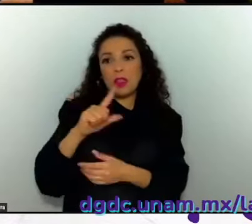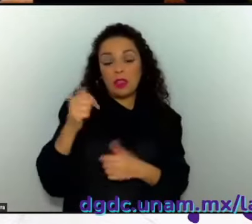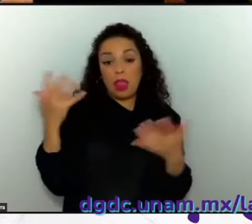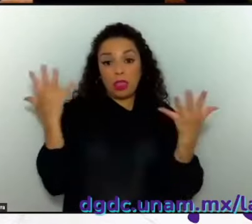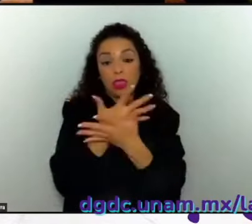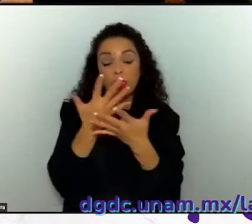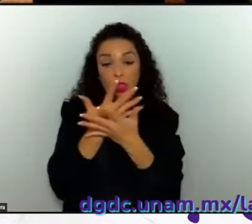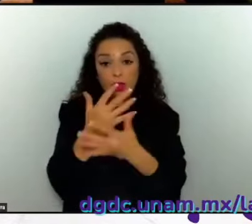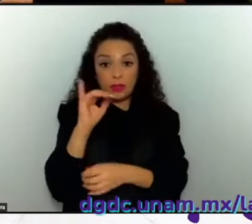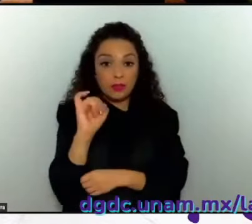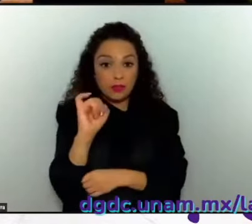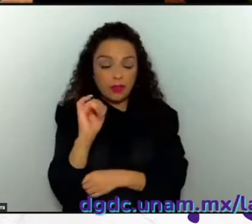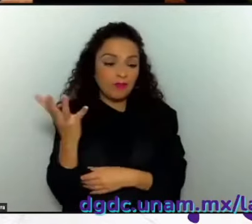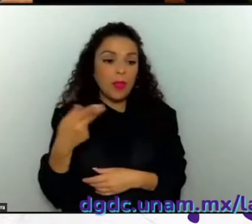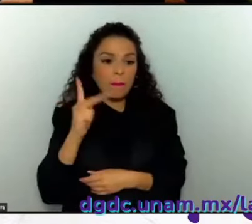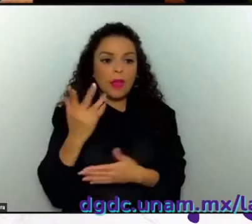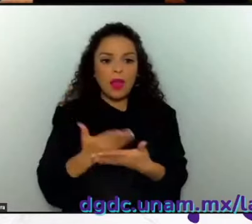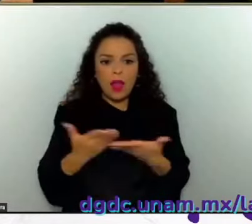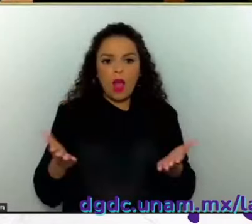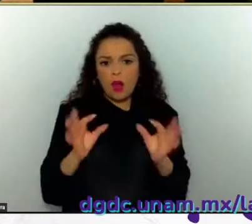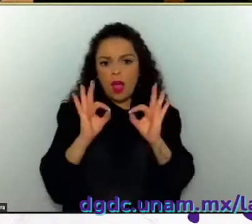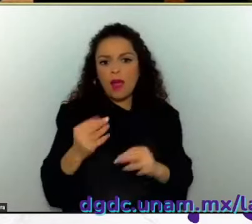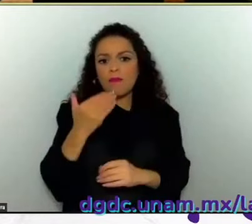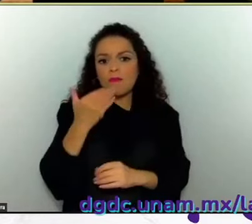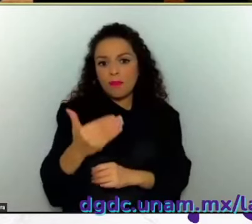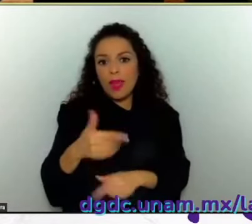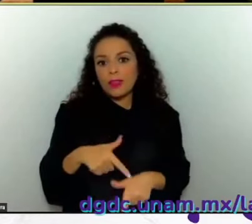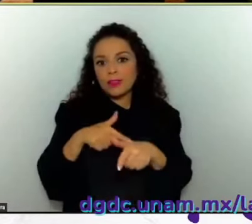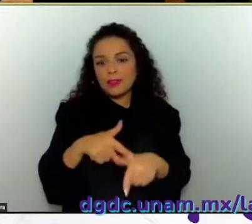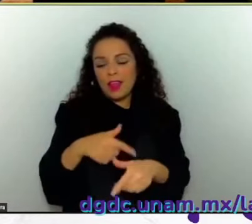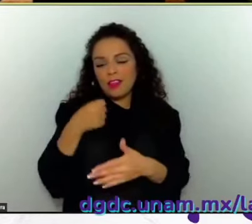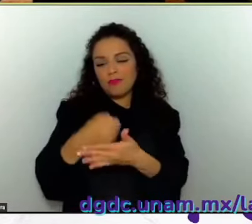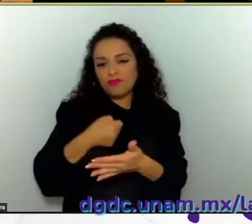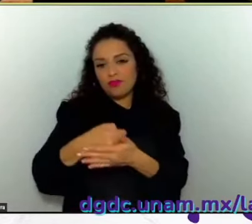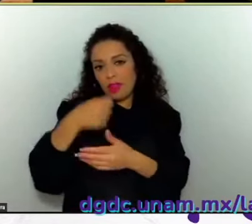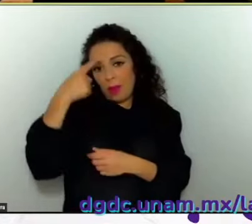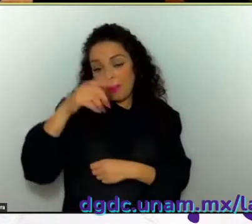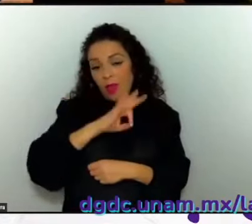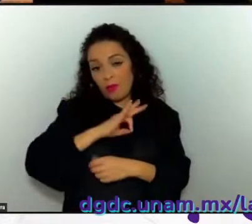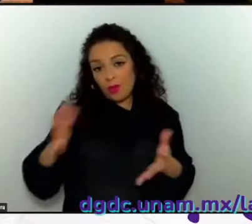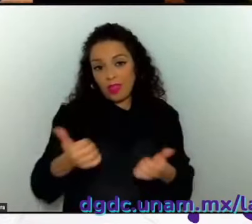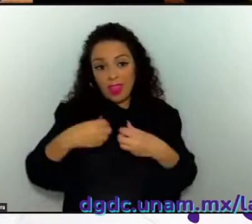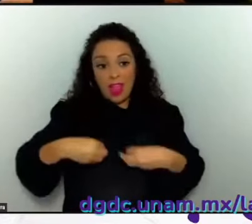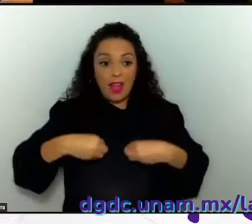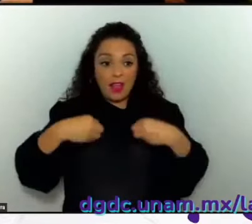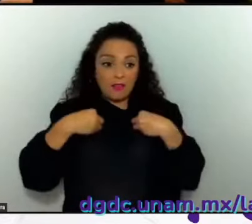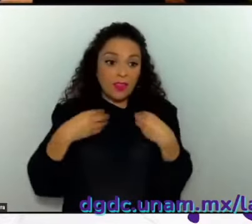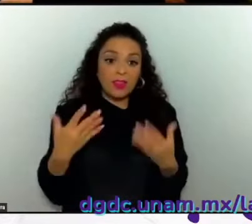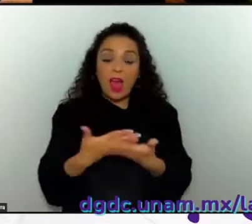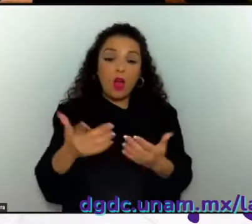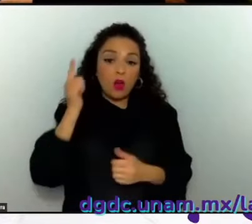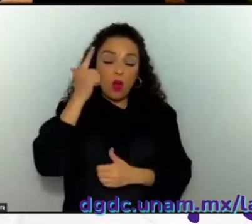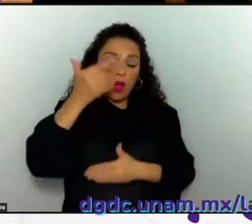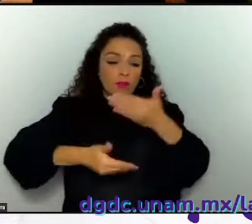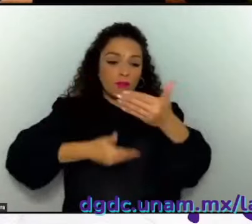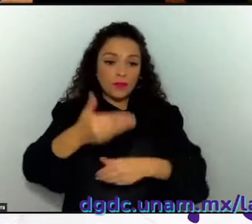ha reaccionado bien y afortunadamente sobreviviendo. Estamos, sí, afortunadamente la cosa pues está mejor, ojalá termine esto